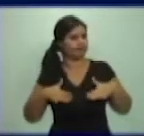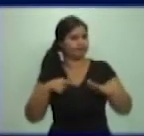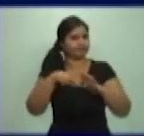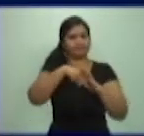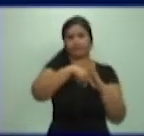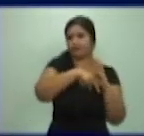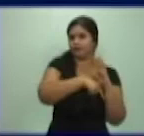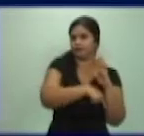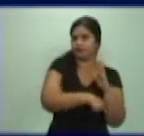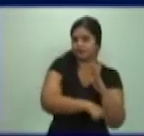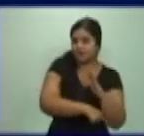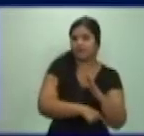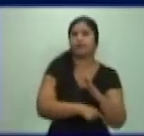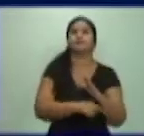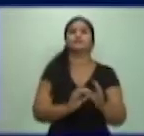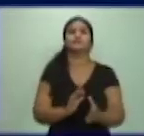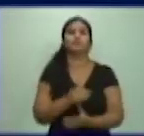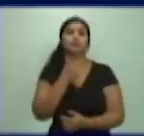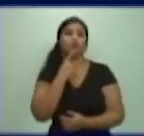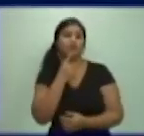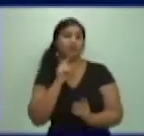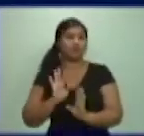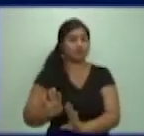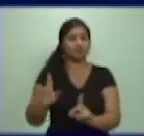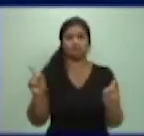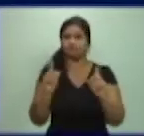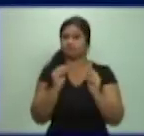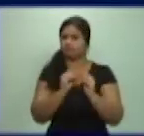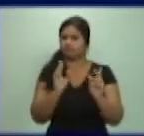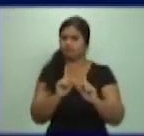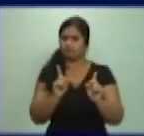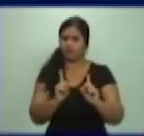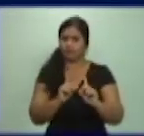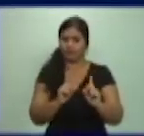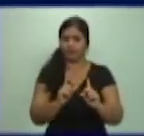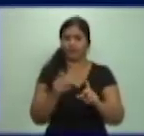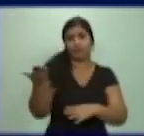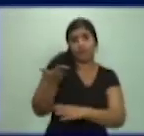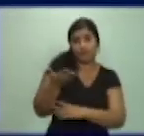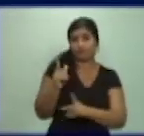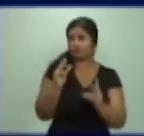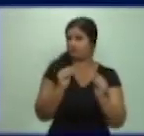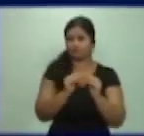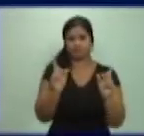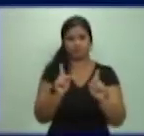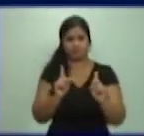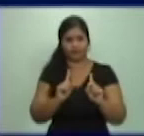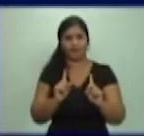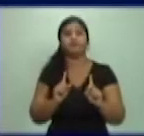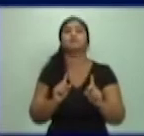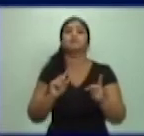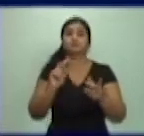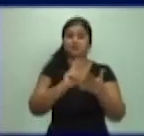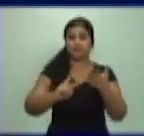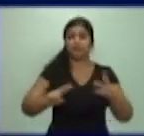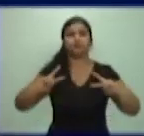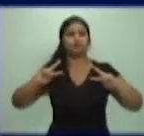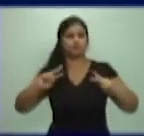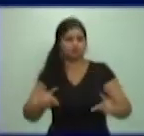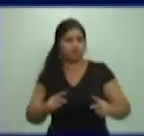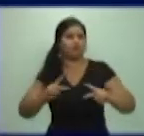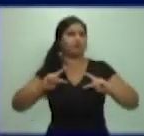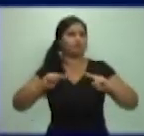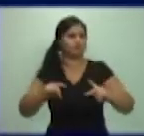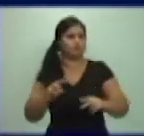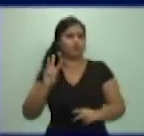no a la ligera, no pasarle por encima las ideas y leer cuantas veces sea necesario. No es 3,